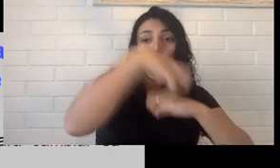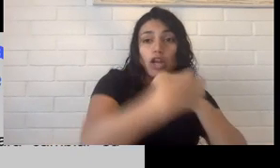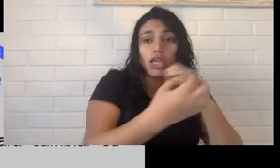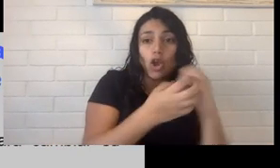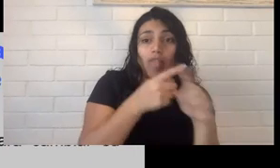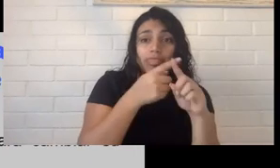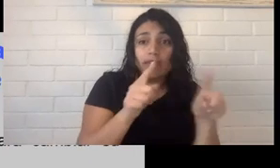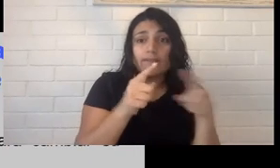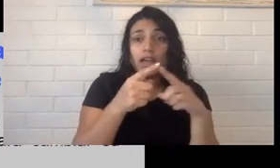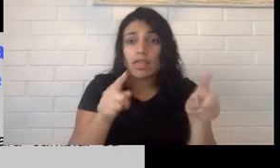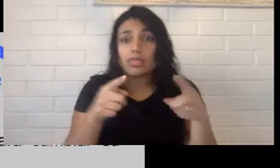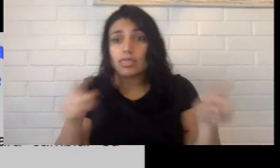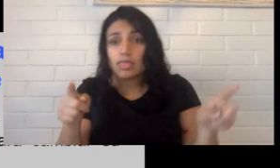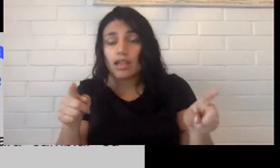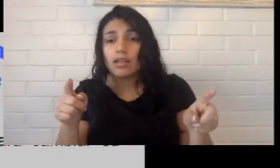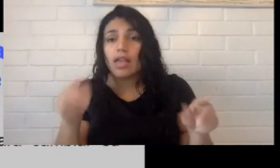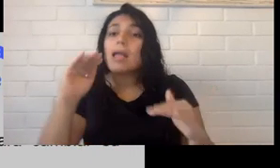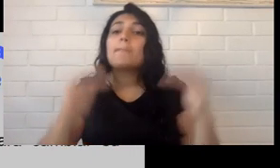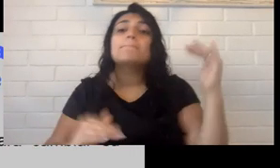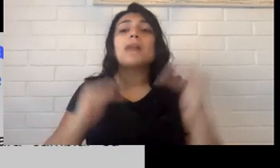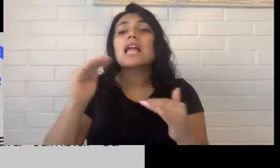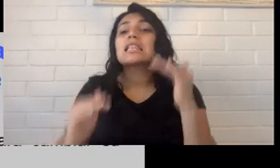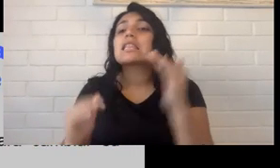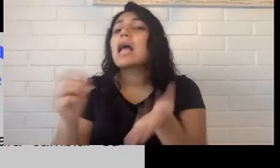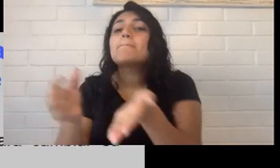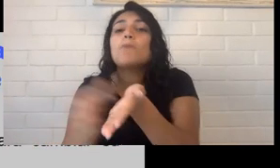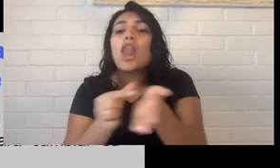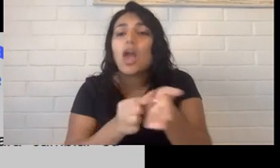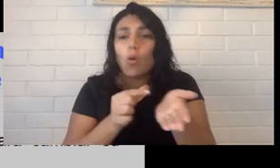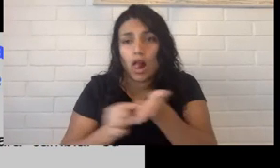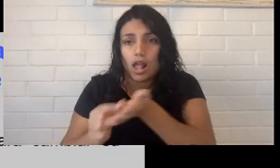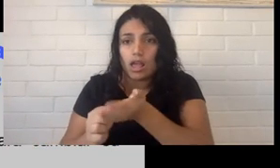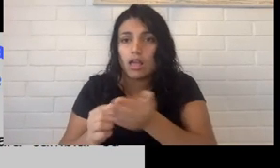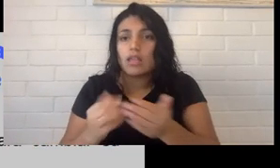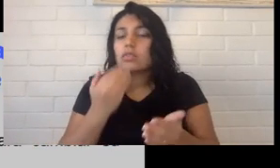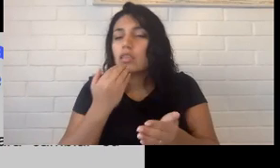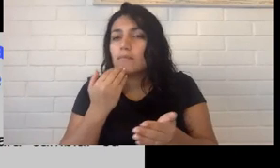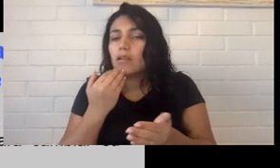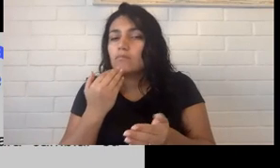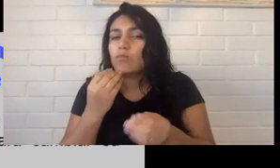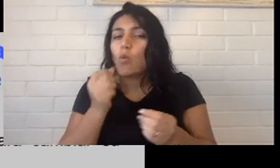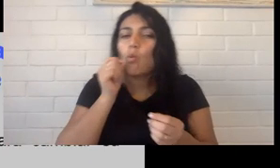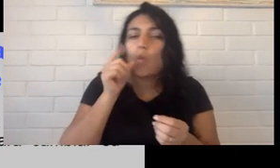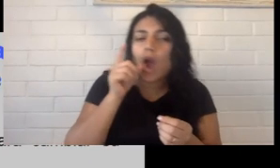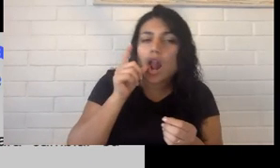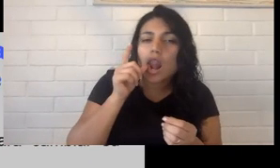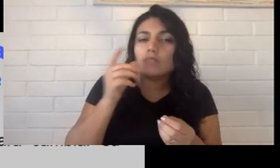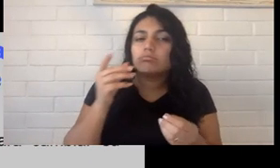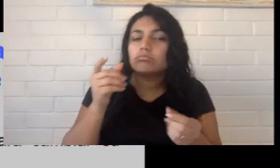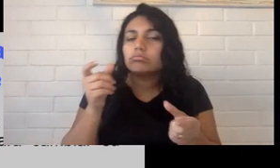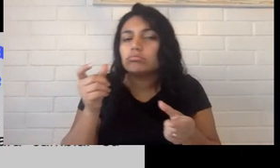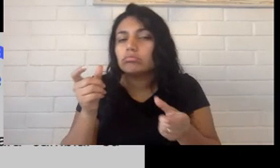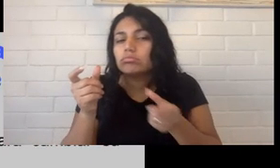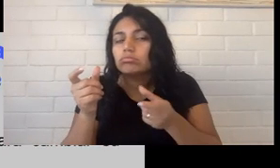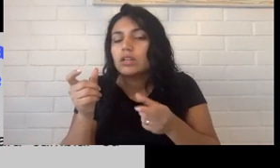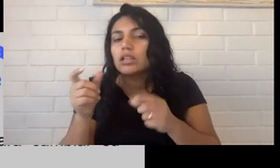en relación a qué tipo de regulación existe en ellos para,